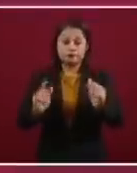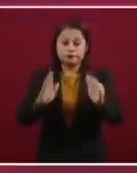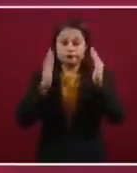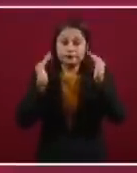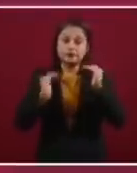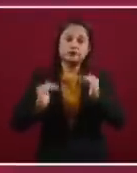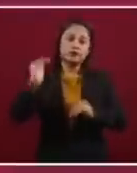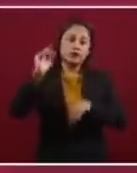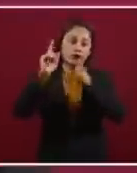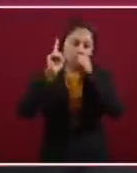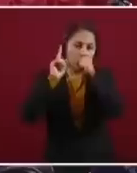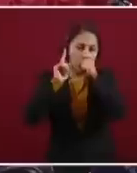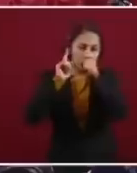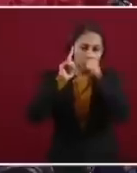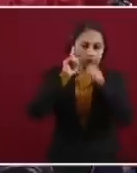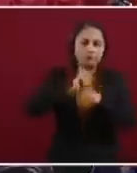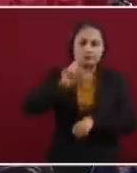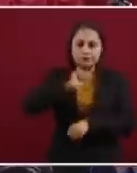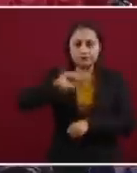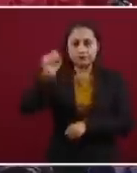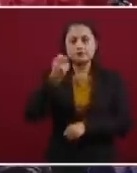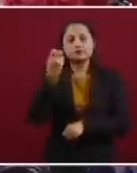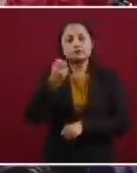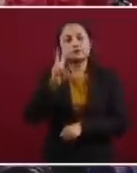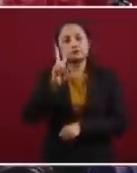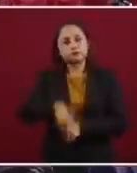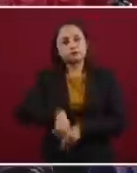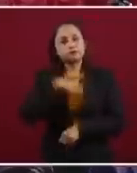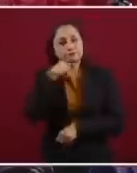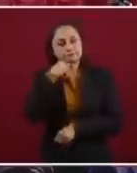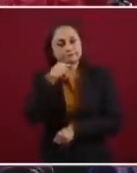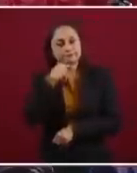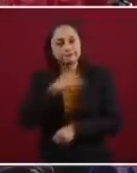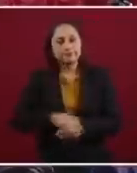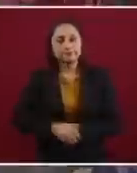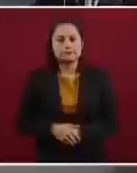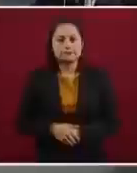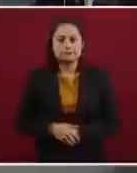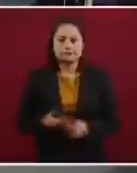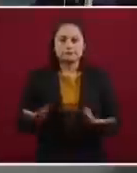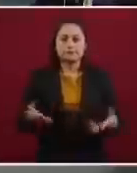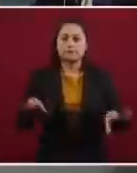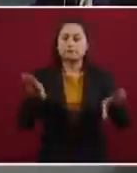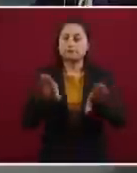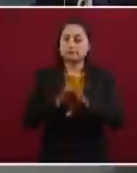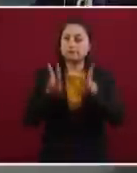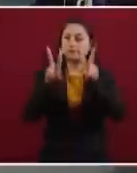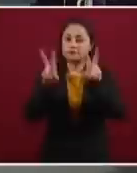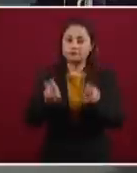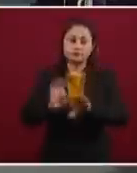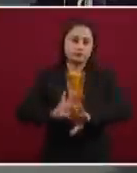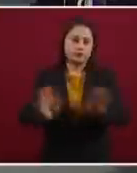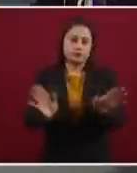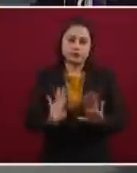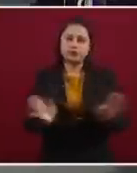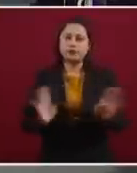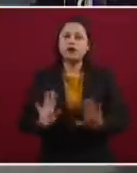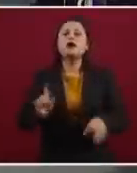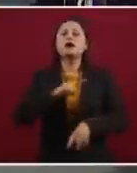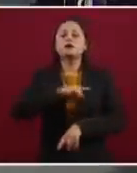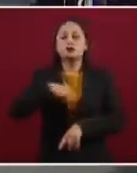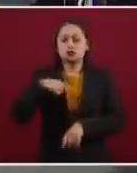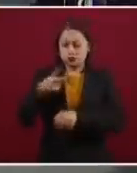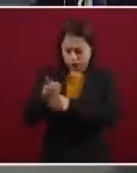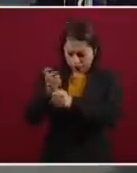lo cual es muy preocupante gracias cerramos el tema desde luego les invitamos para la reunión que vamos a tener